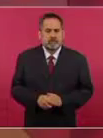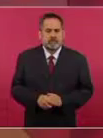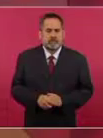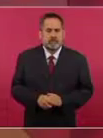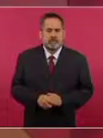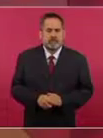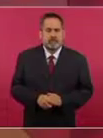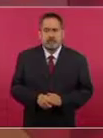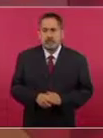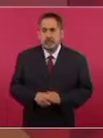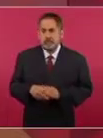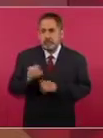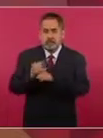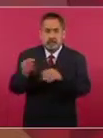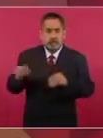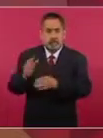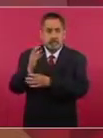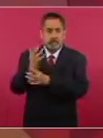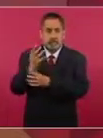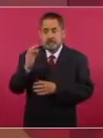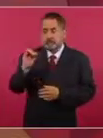De acuerdo a información del INEGI,